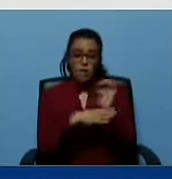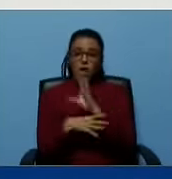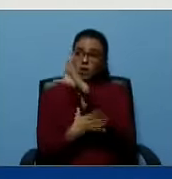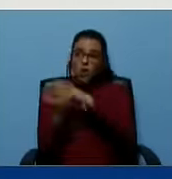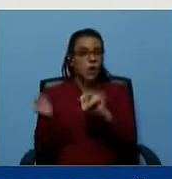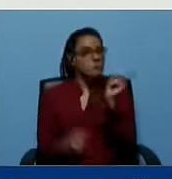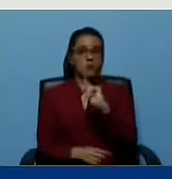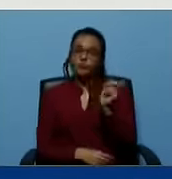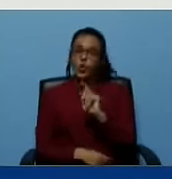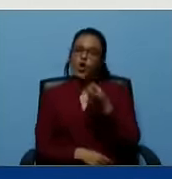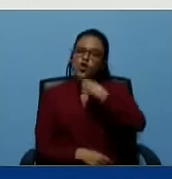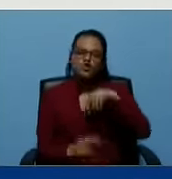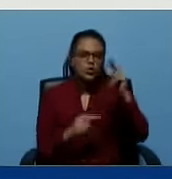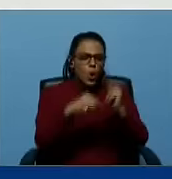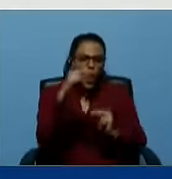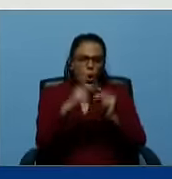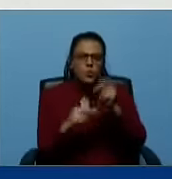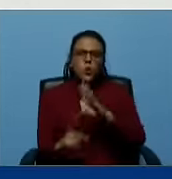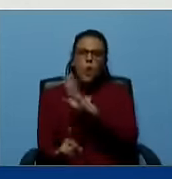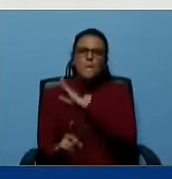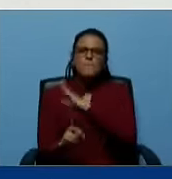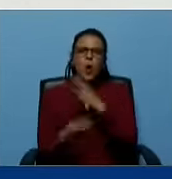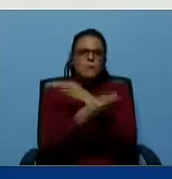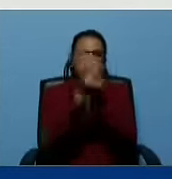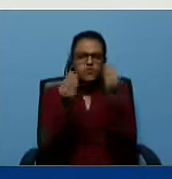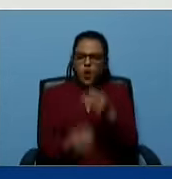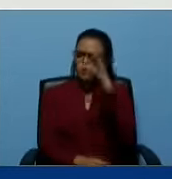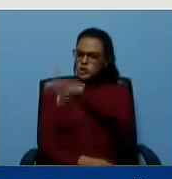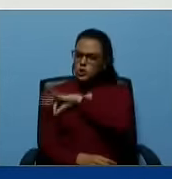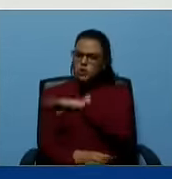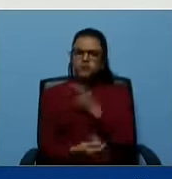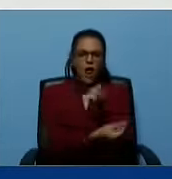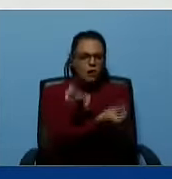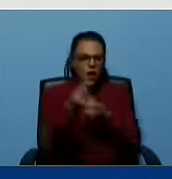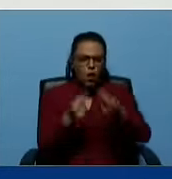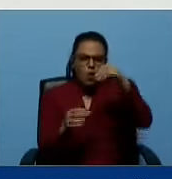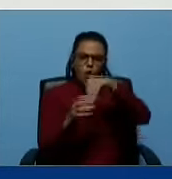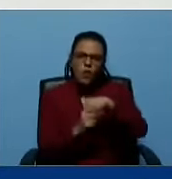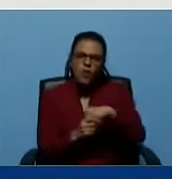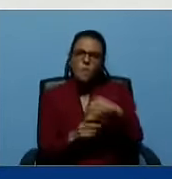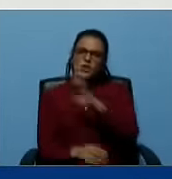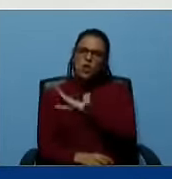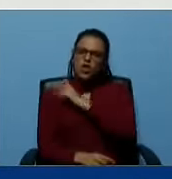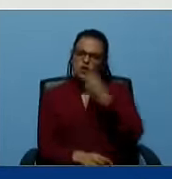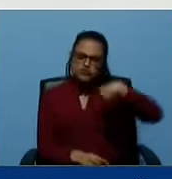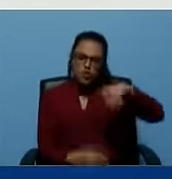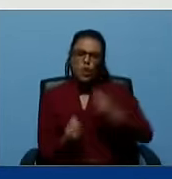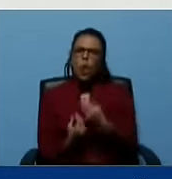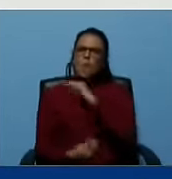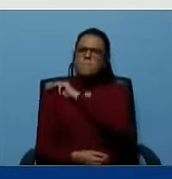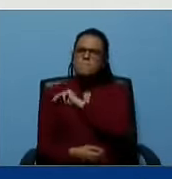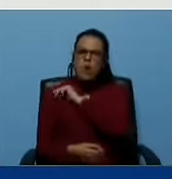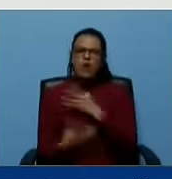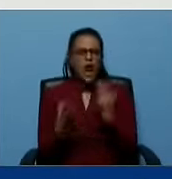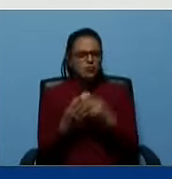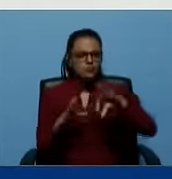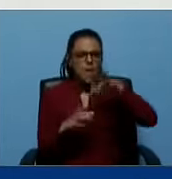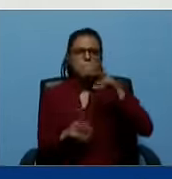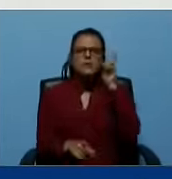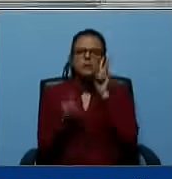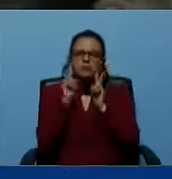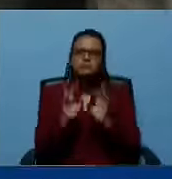a construir nuestro propio modelo social, económico, ético, moral y espiritual.